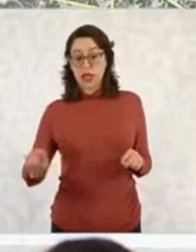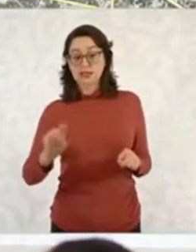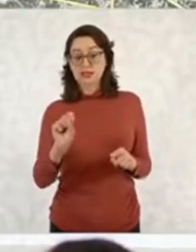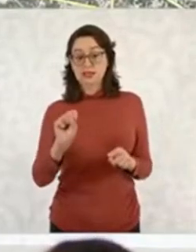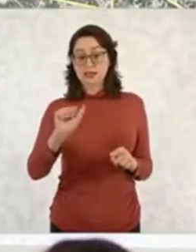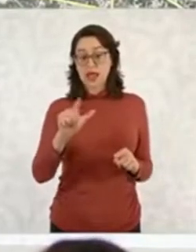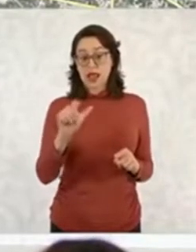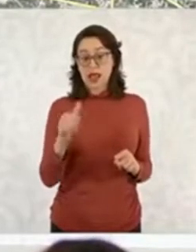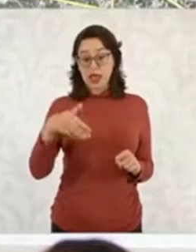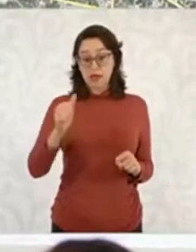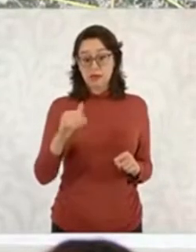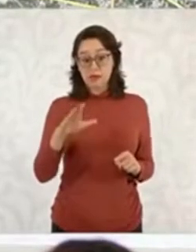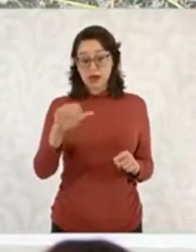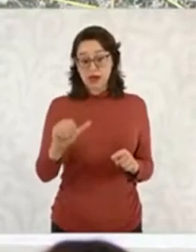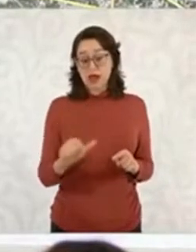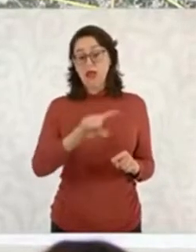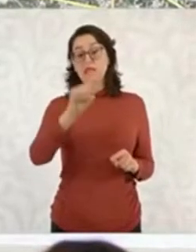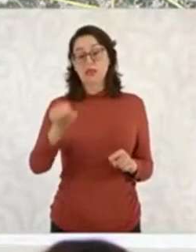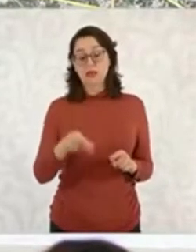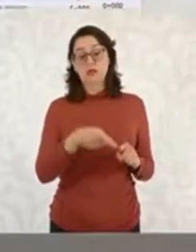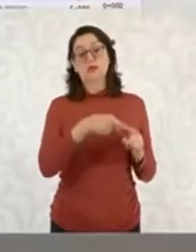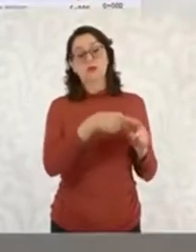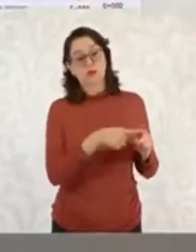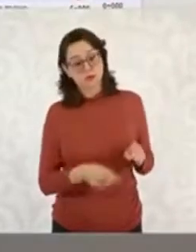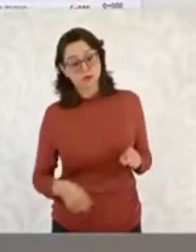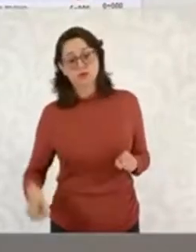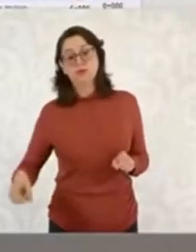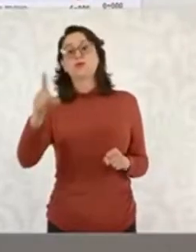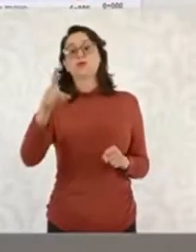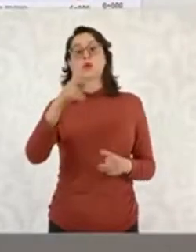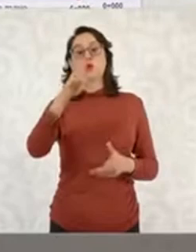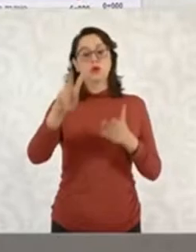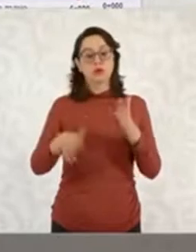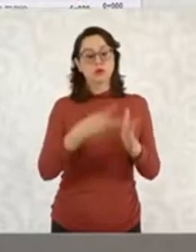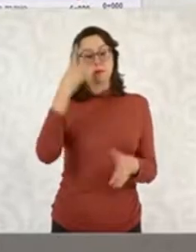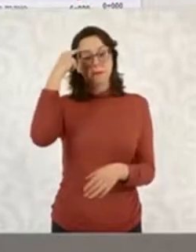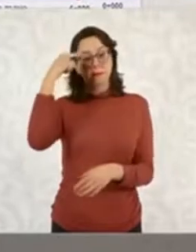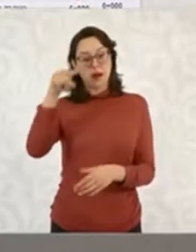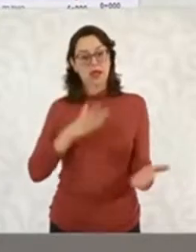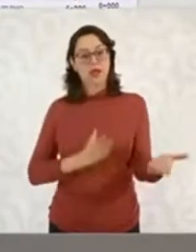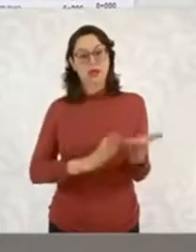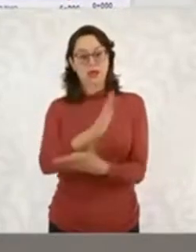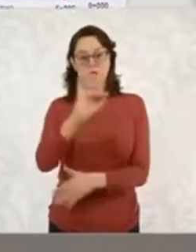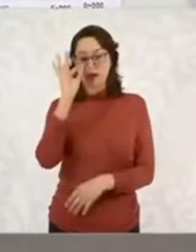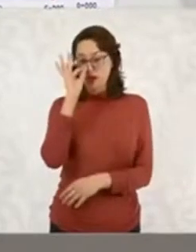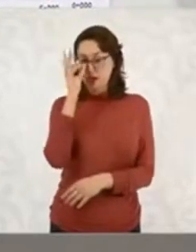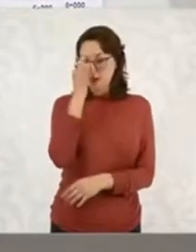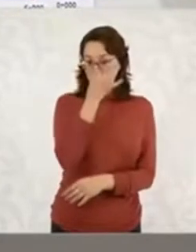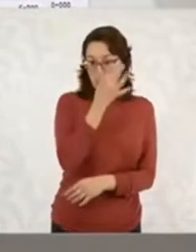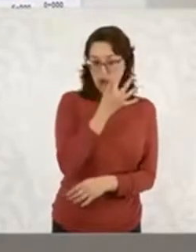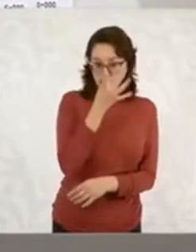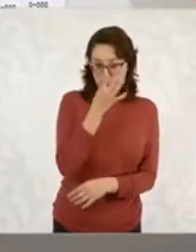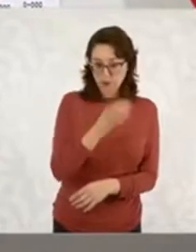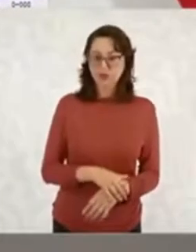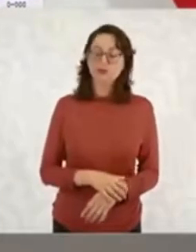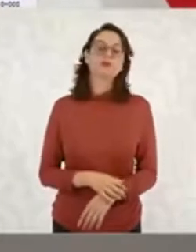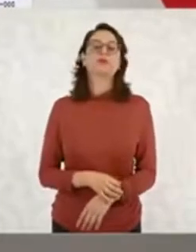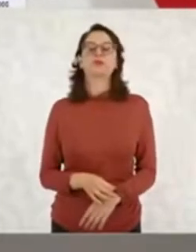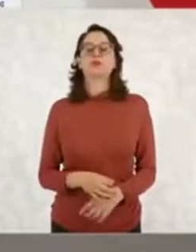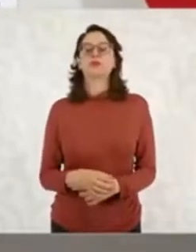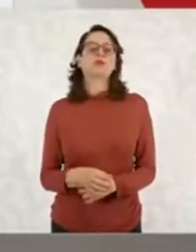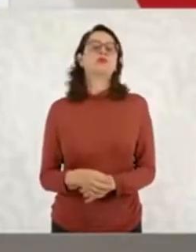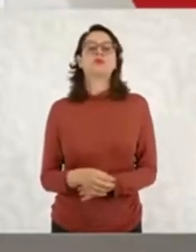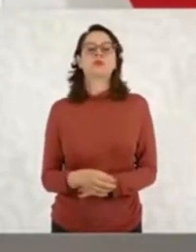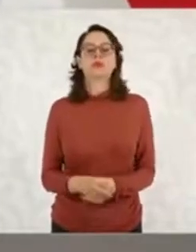reincorporamos otra vez al derecho de vía ferroviario para la entrada a Irapuato. Esto nos permite cruzar